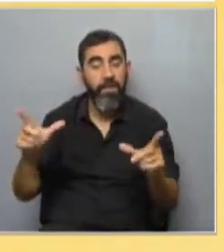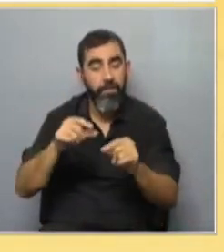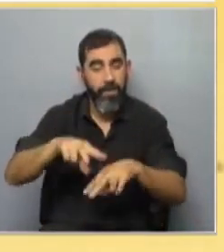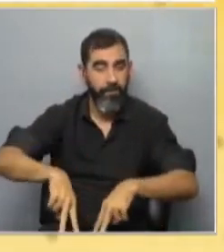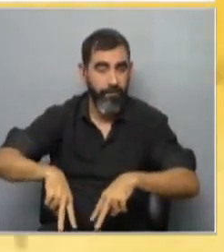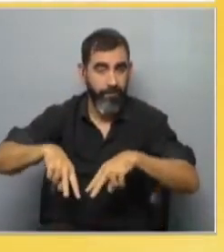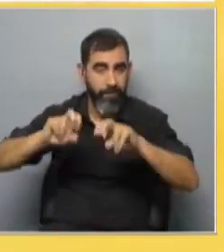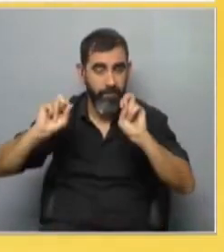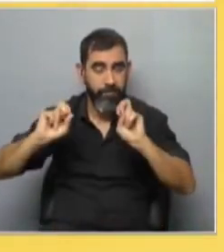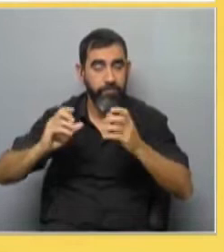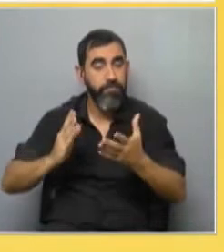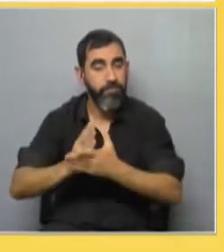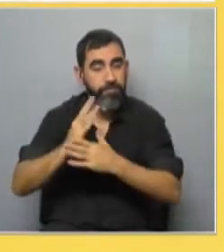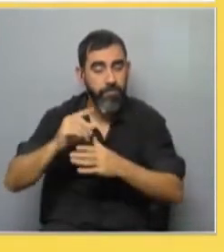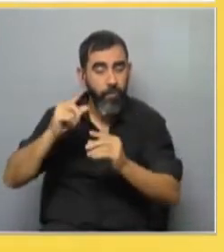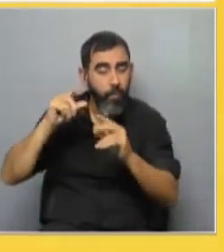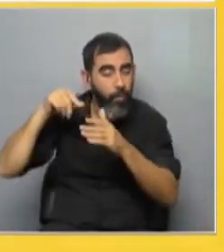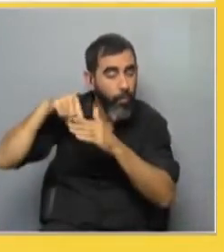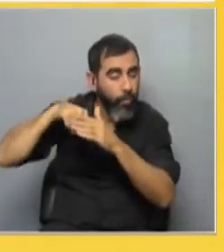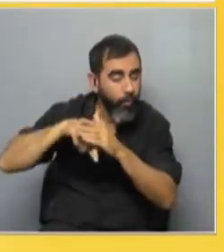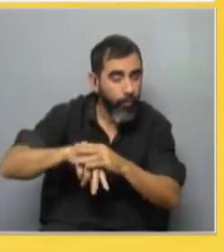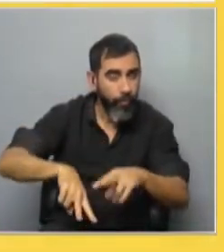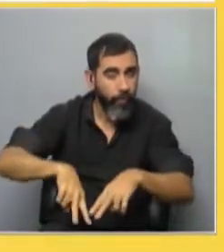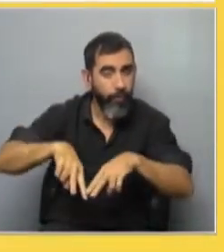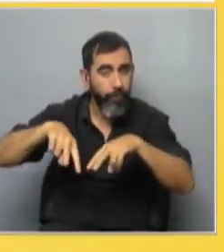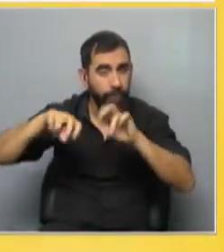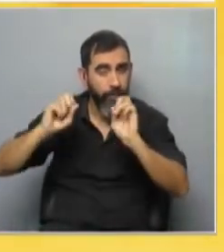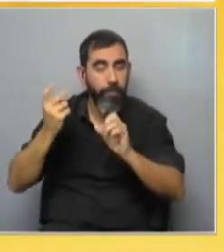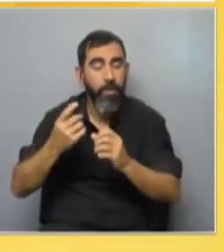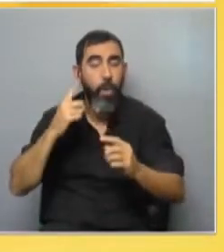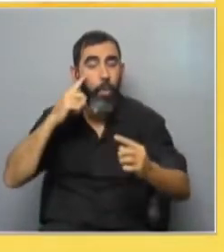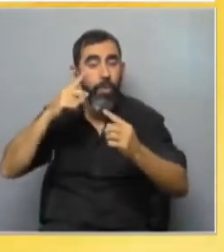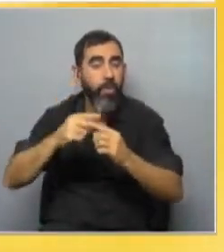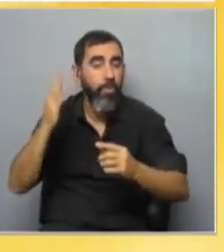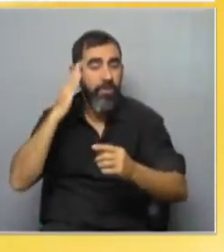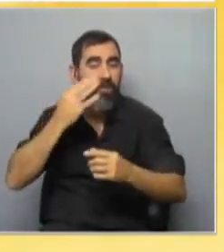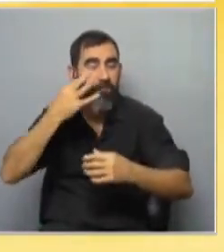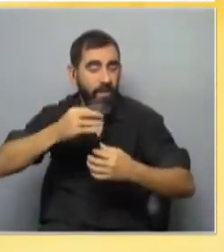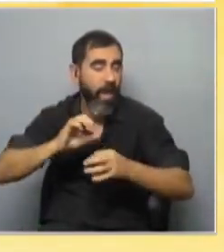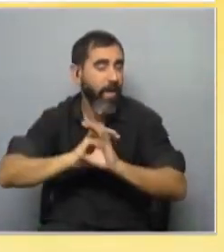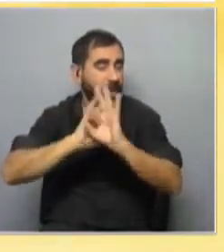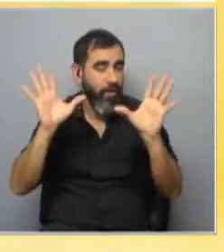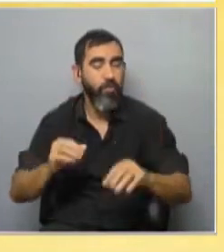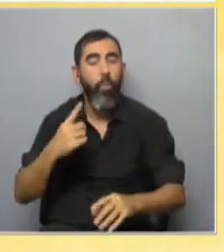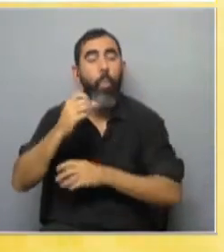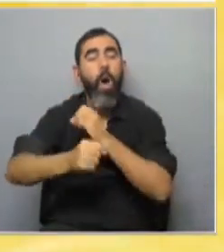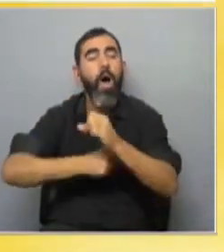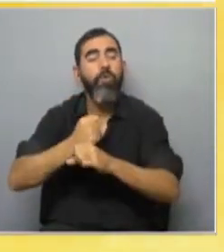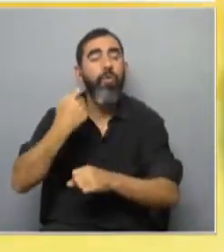estamos siempre ahondando un poco más, pero vamos encaminados dentro de poco a poder definirlo bien. ¿Cuántos años